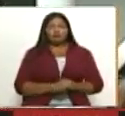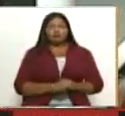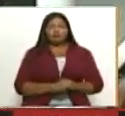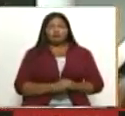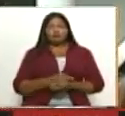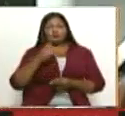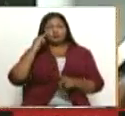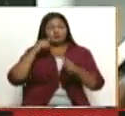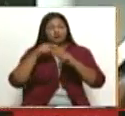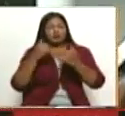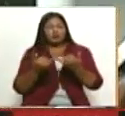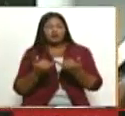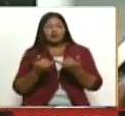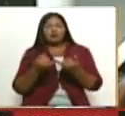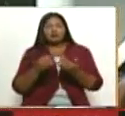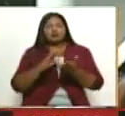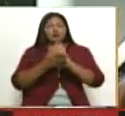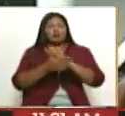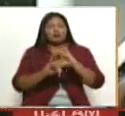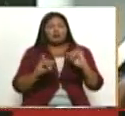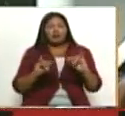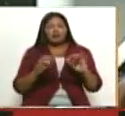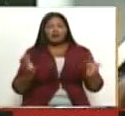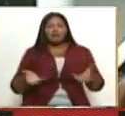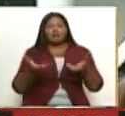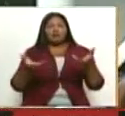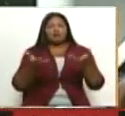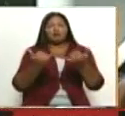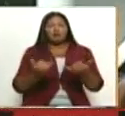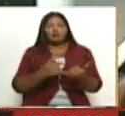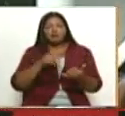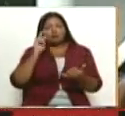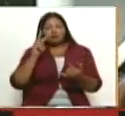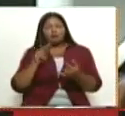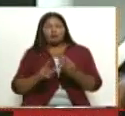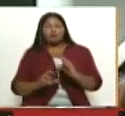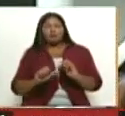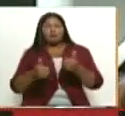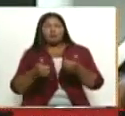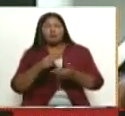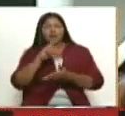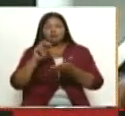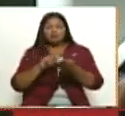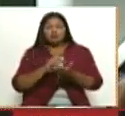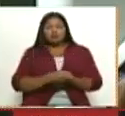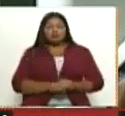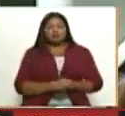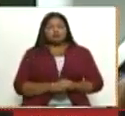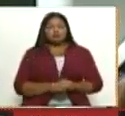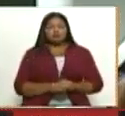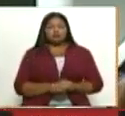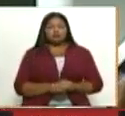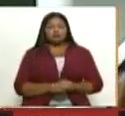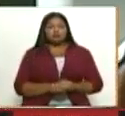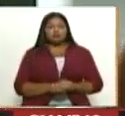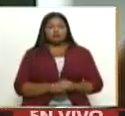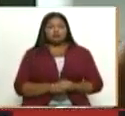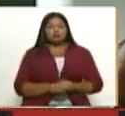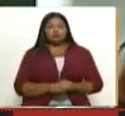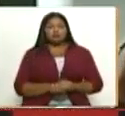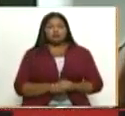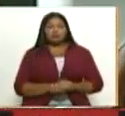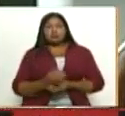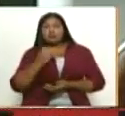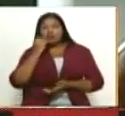respecto al cese el fuego bilateral, temporal y nacional y la